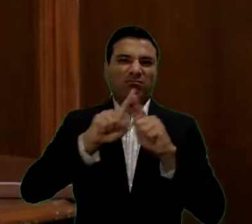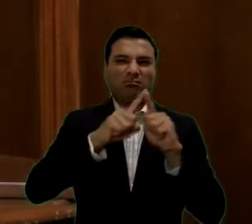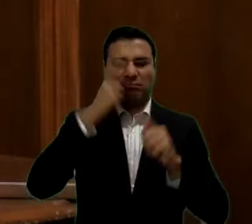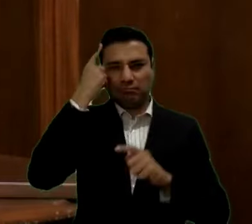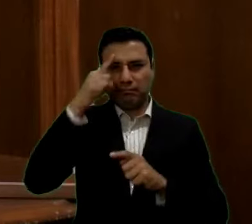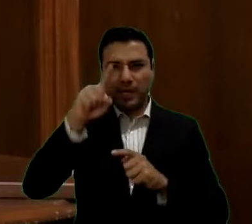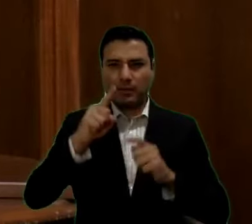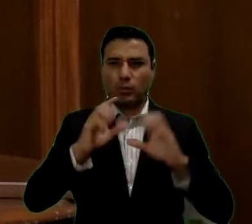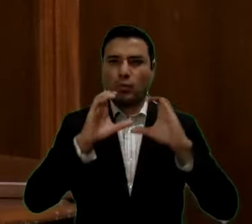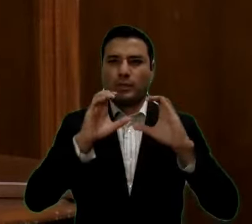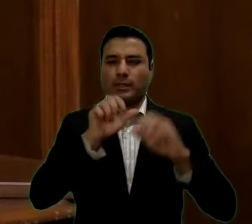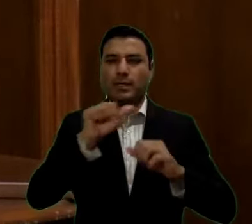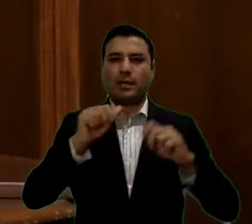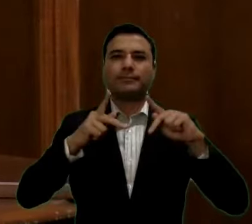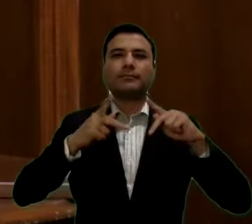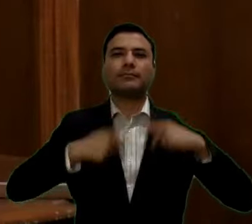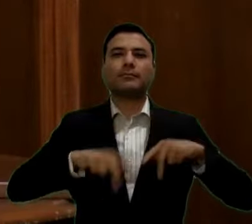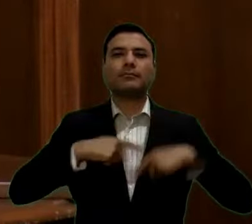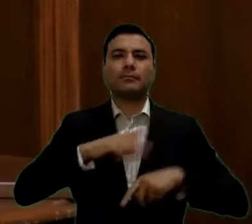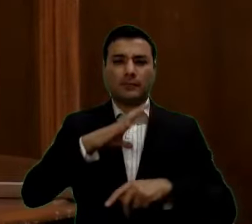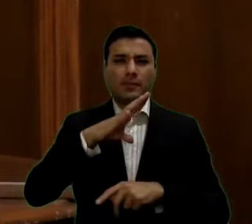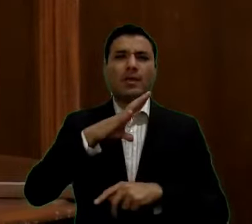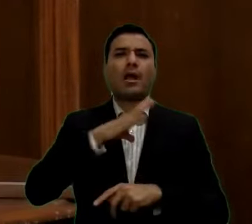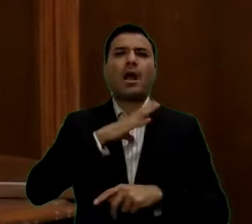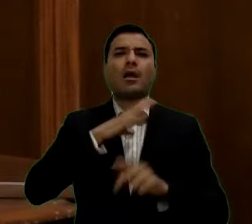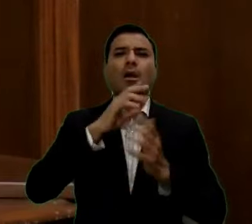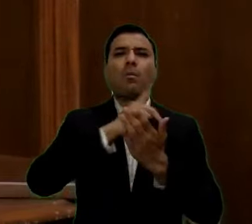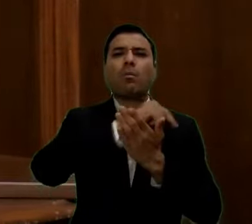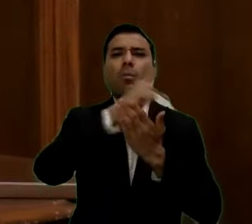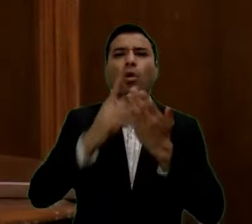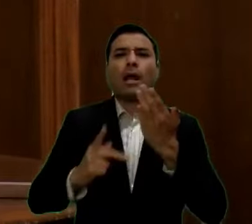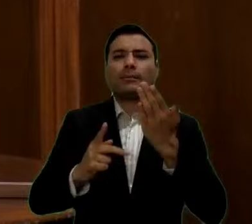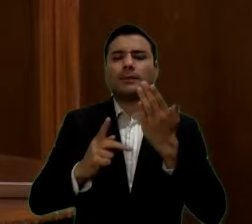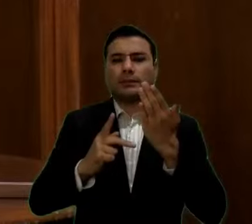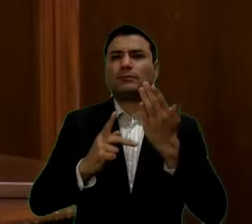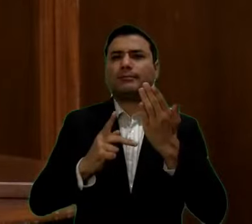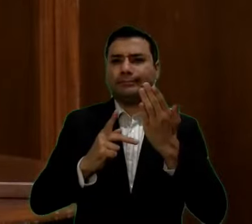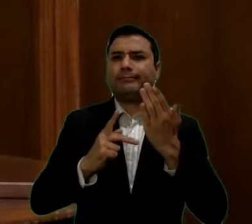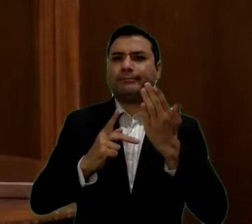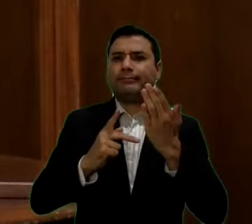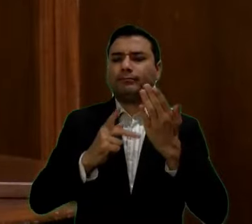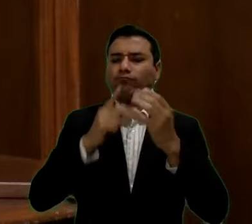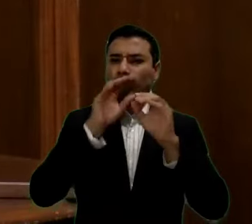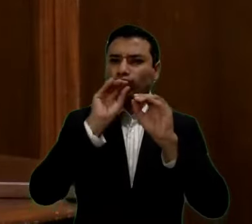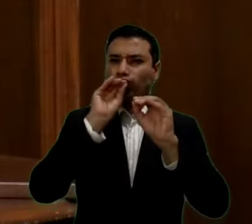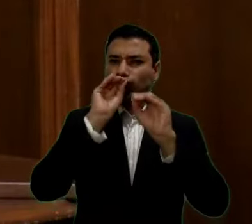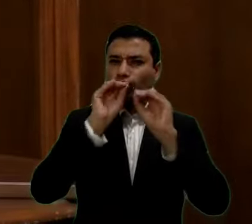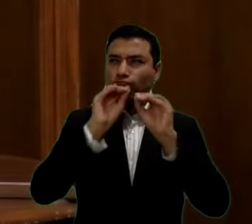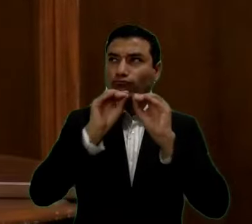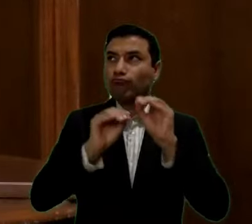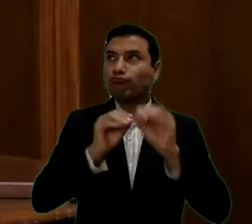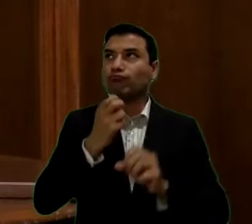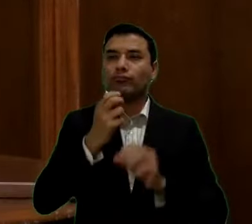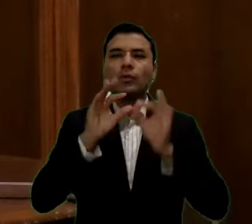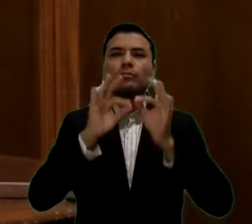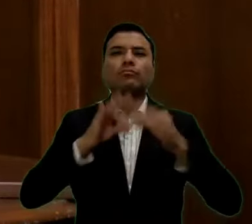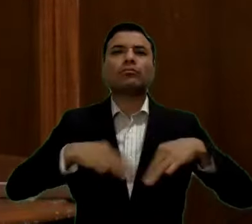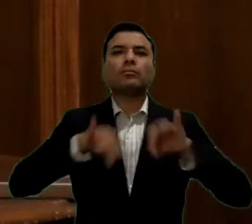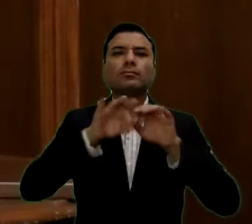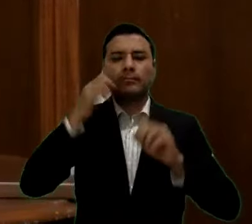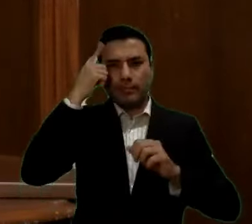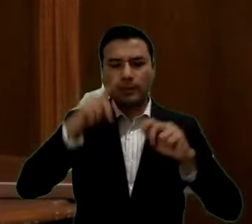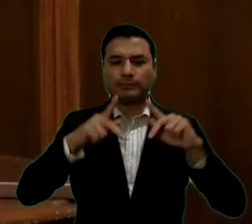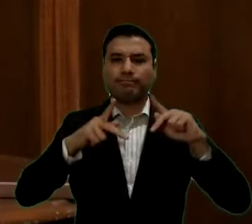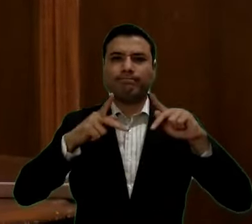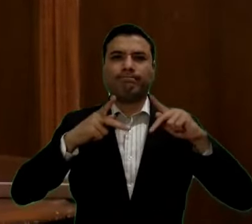a través de programas basados en mecanismos prácticos que integran al ciudadano y que de